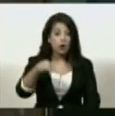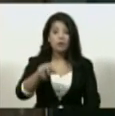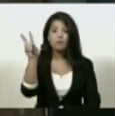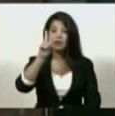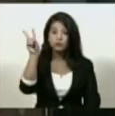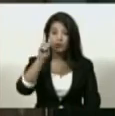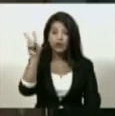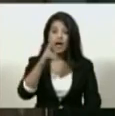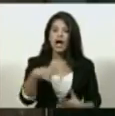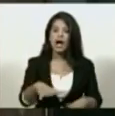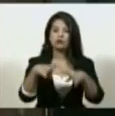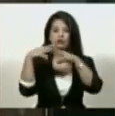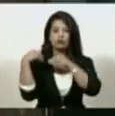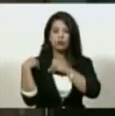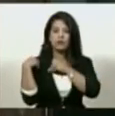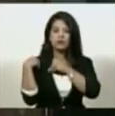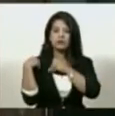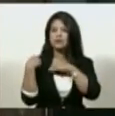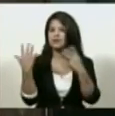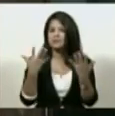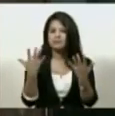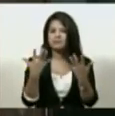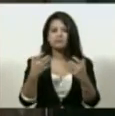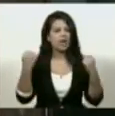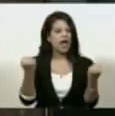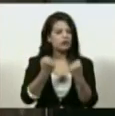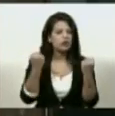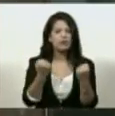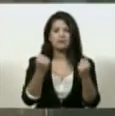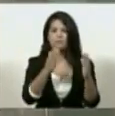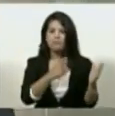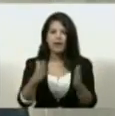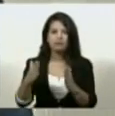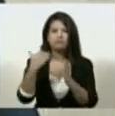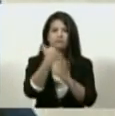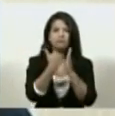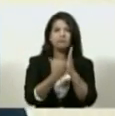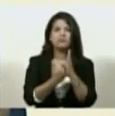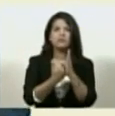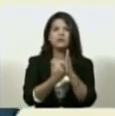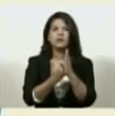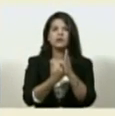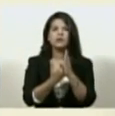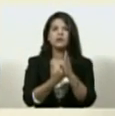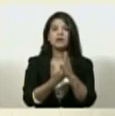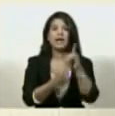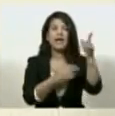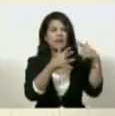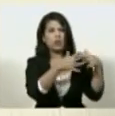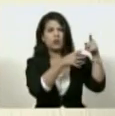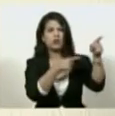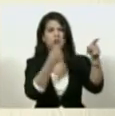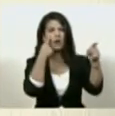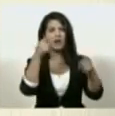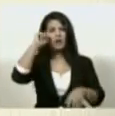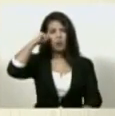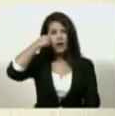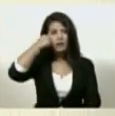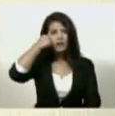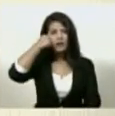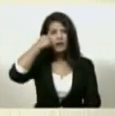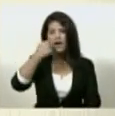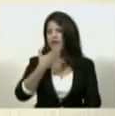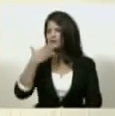venezolano asume todas aquellas acciones que emiten Estados Unidos. Recordemos que en un